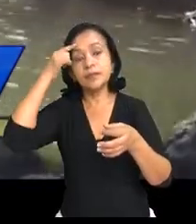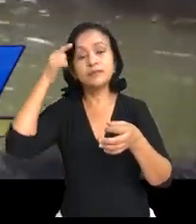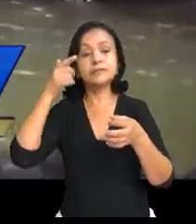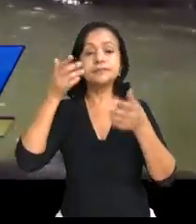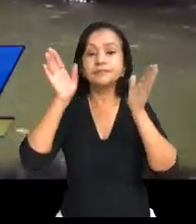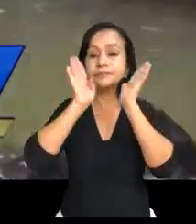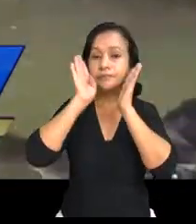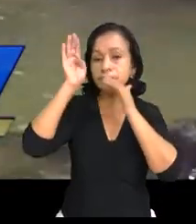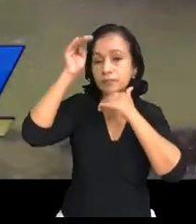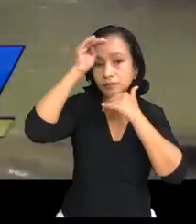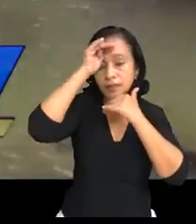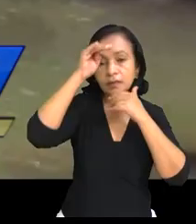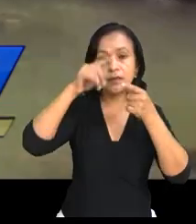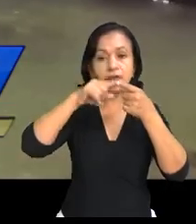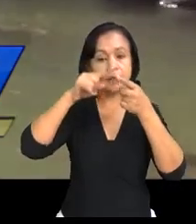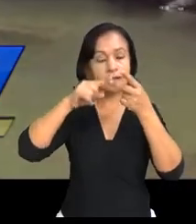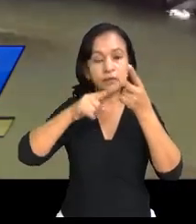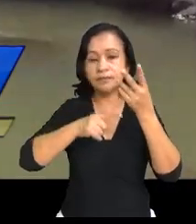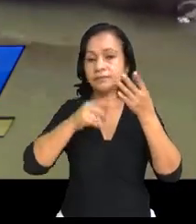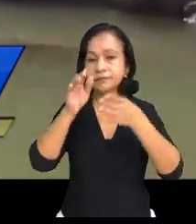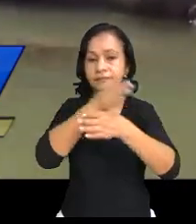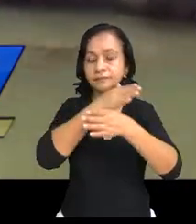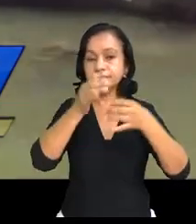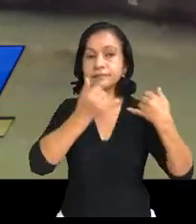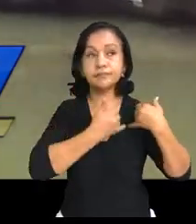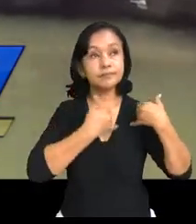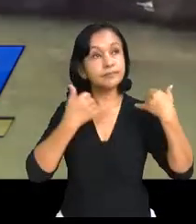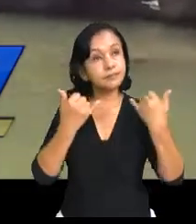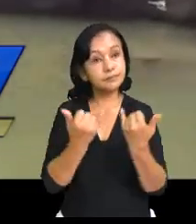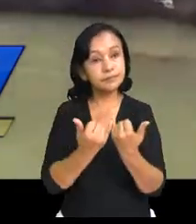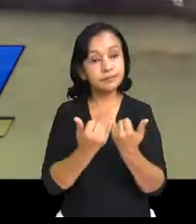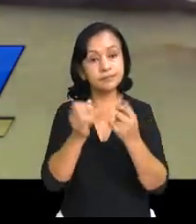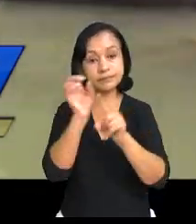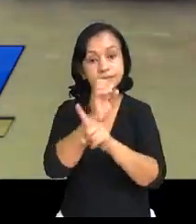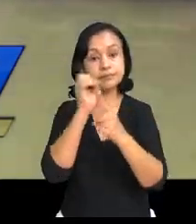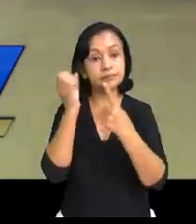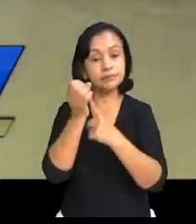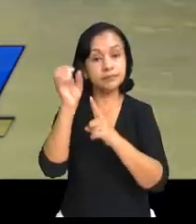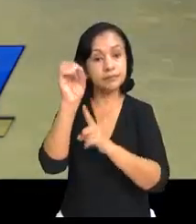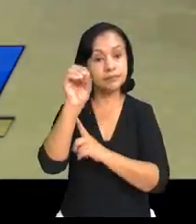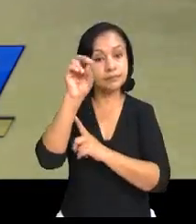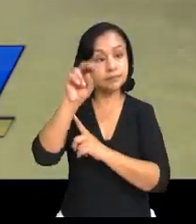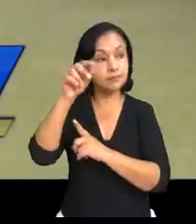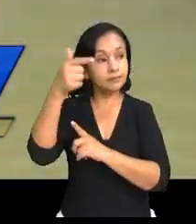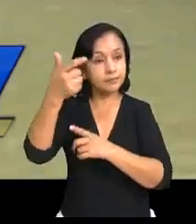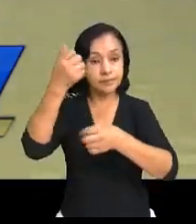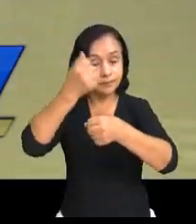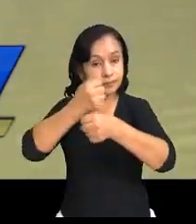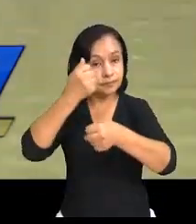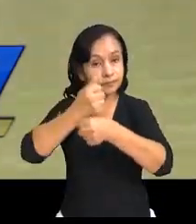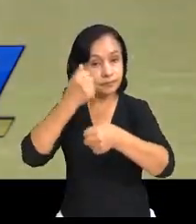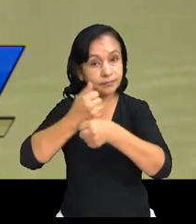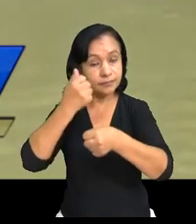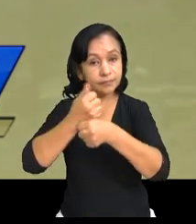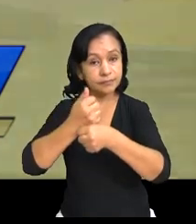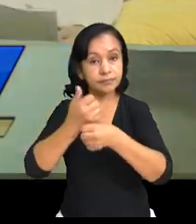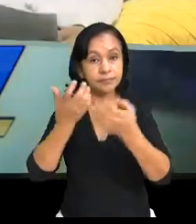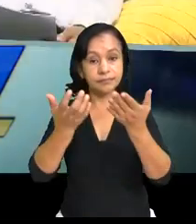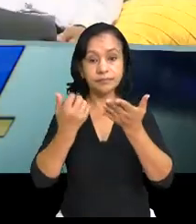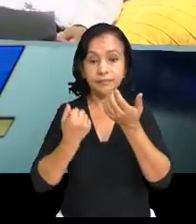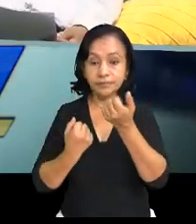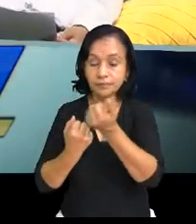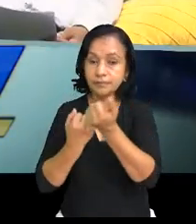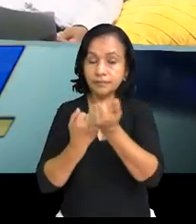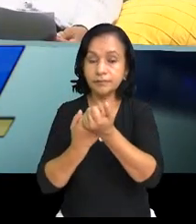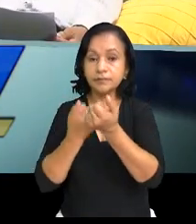empresa privada, academia, instituciones, e incluso hasta organismos no gubernamentales que trabajan en función del mismo